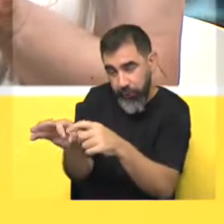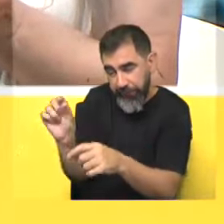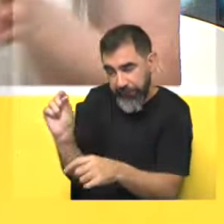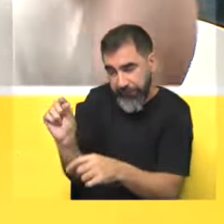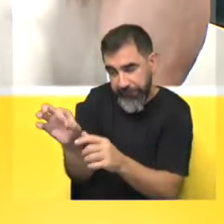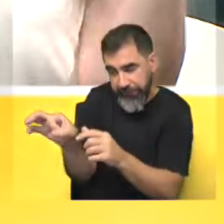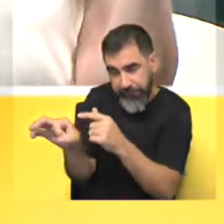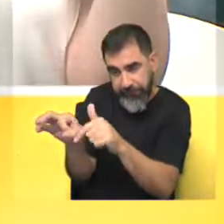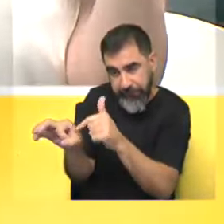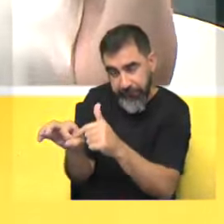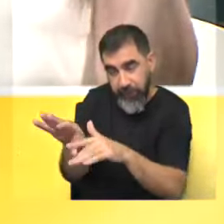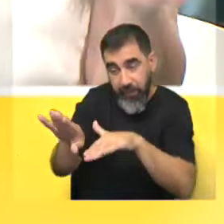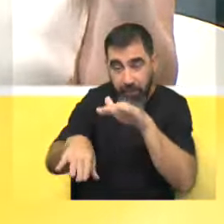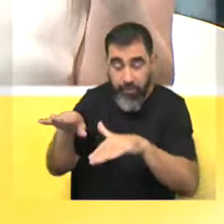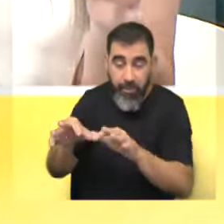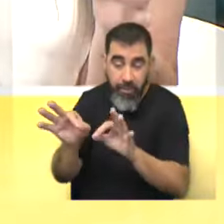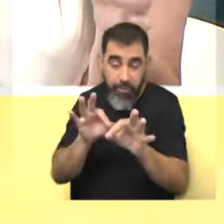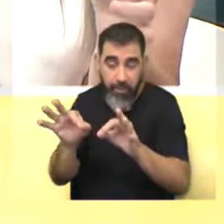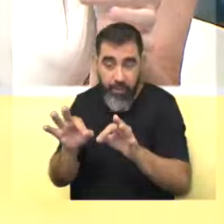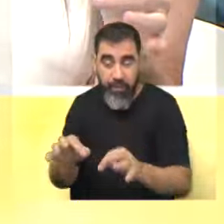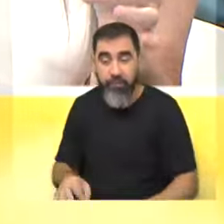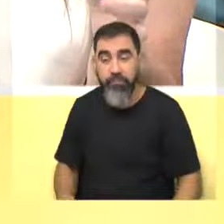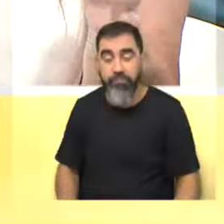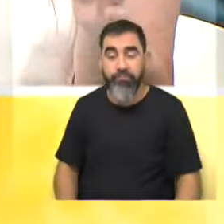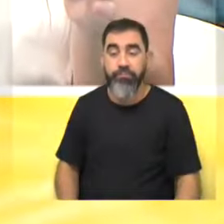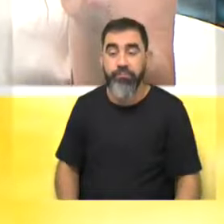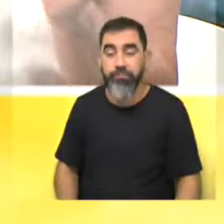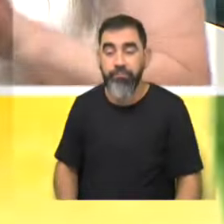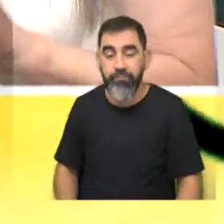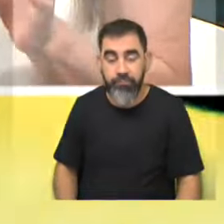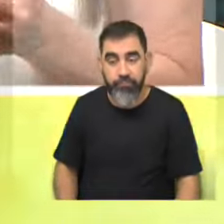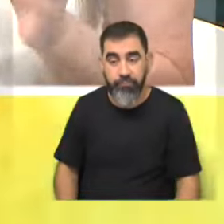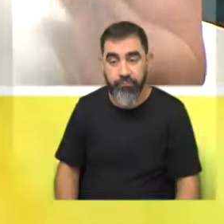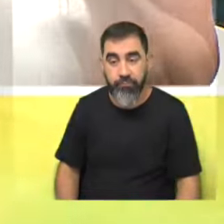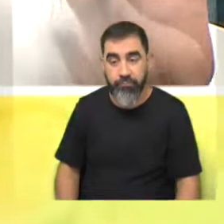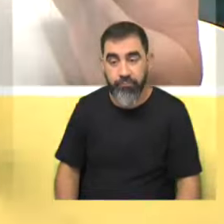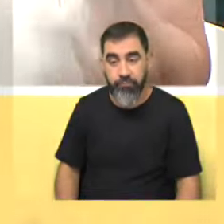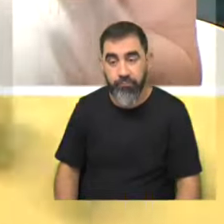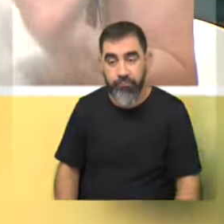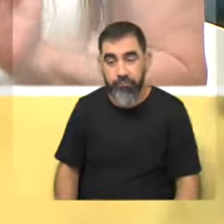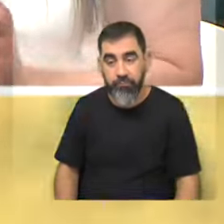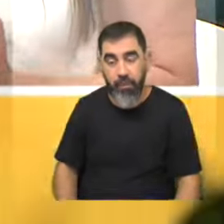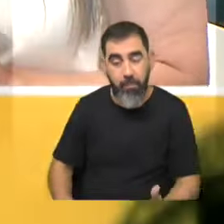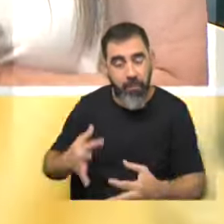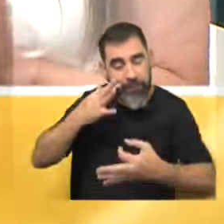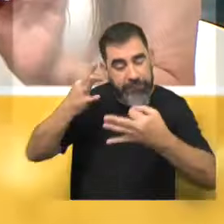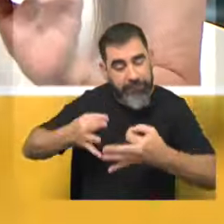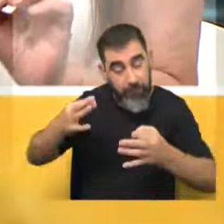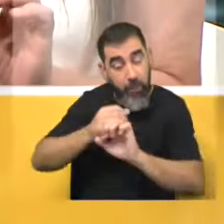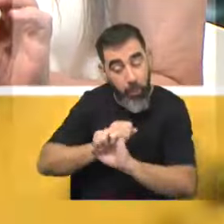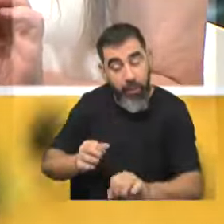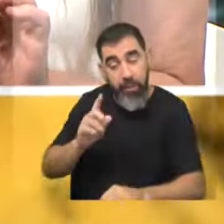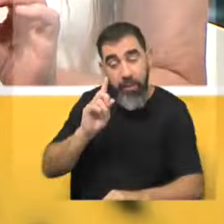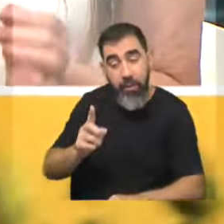pequeño en relación al de la isoca, que mide aproximadamente 2 centímetros. Entonces, bueno, ya estando medianamente segura que puede ser de un